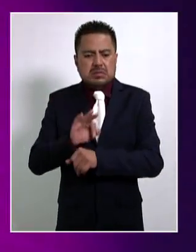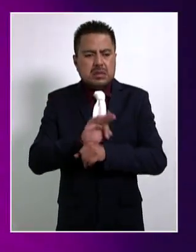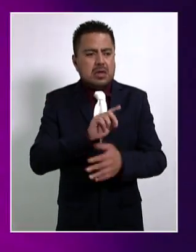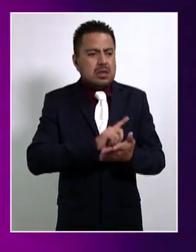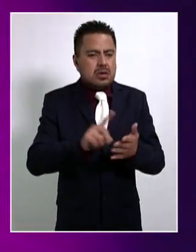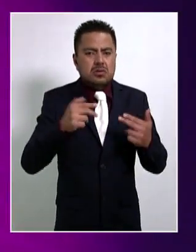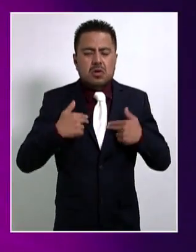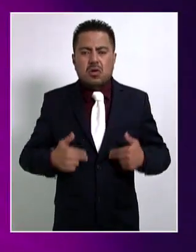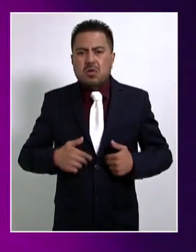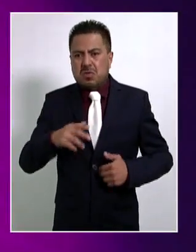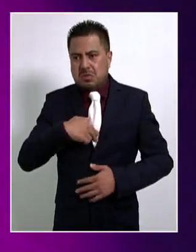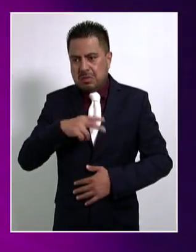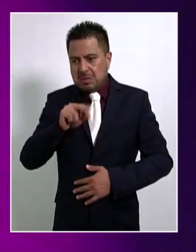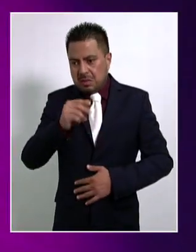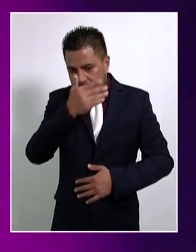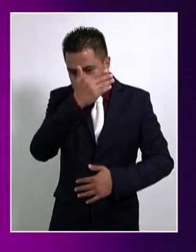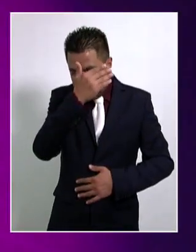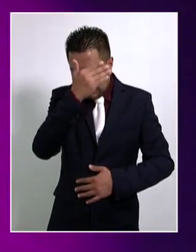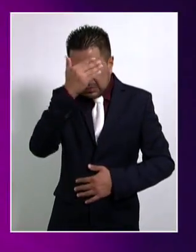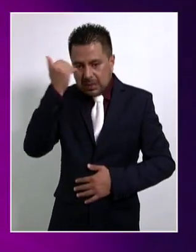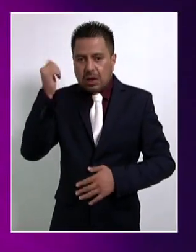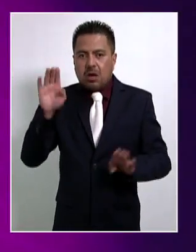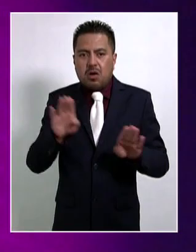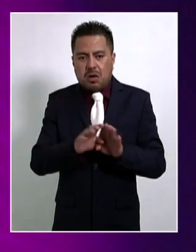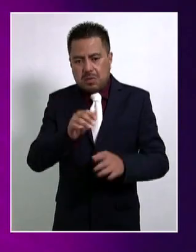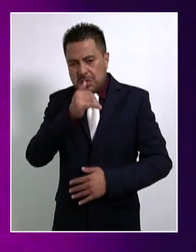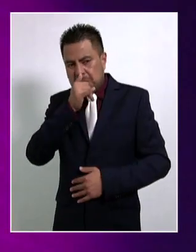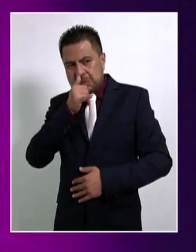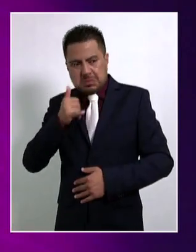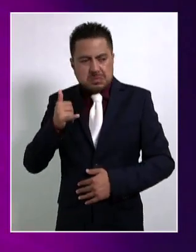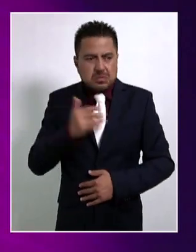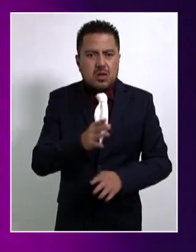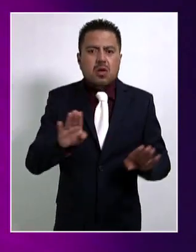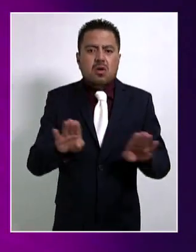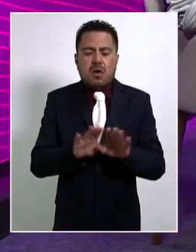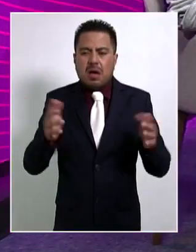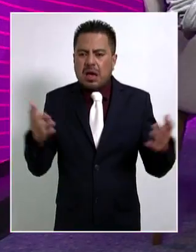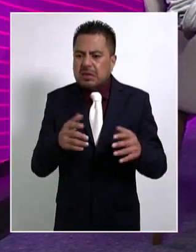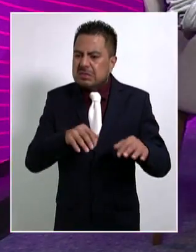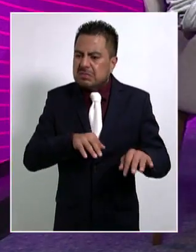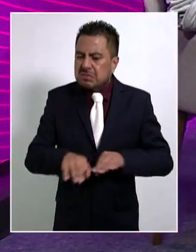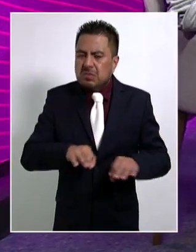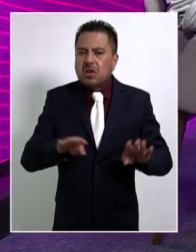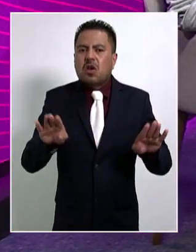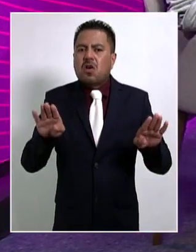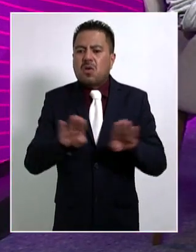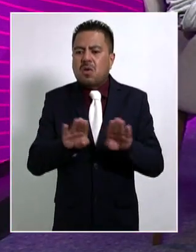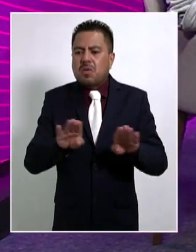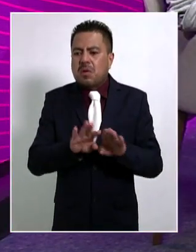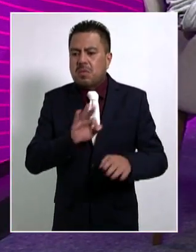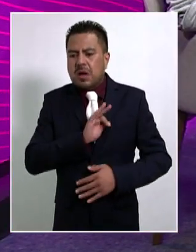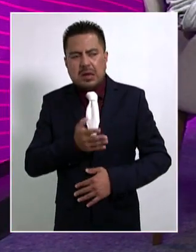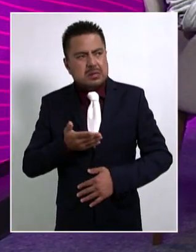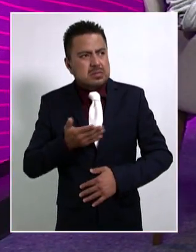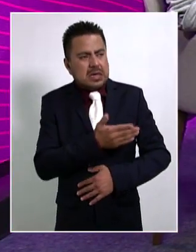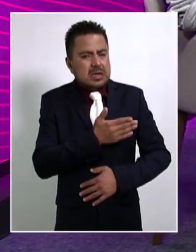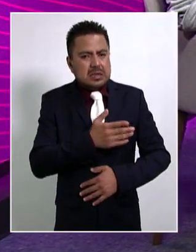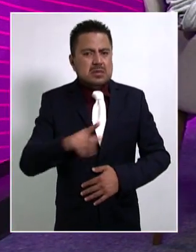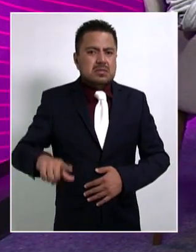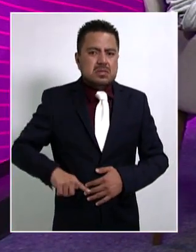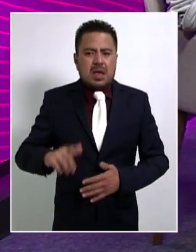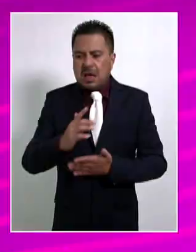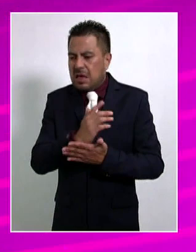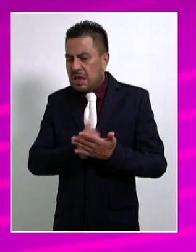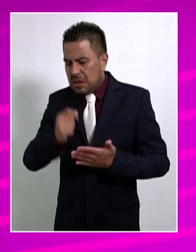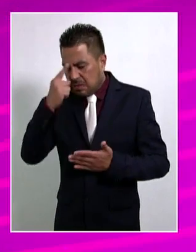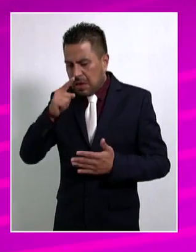no tenía idea de cómo exigirlos, de cómo ejercerlos y sobre todo cómo pedirle al Estado mecanismos de